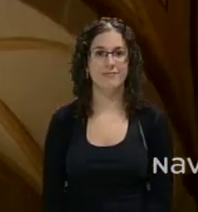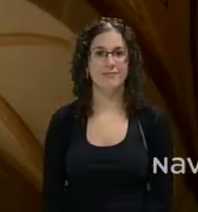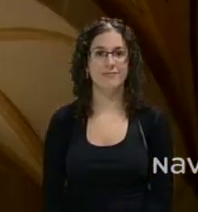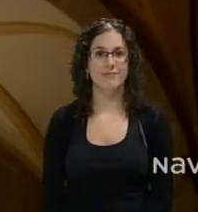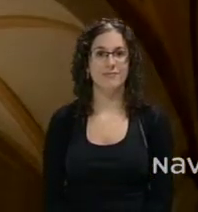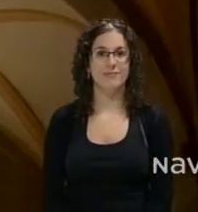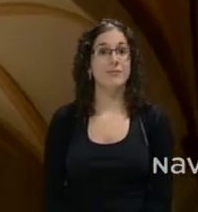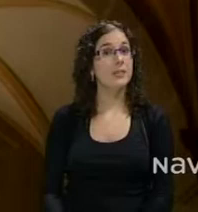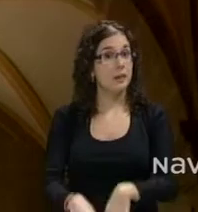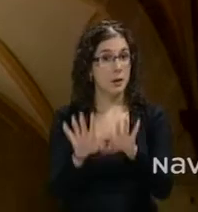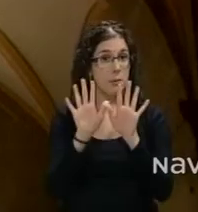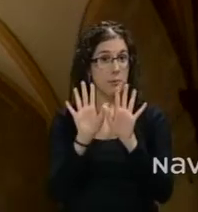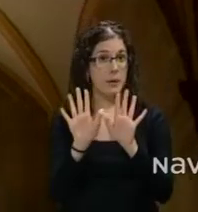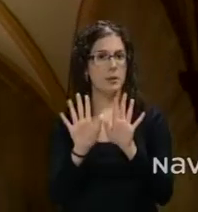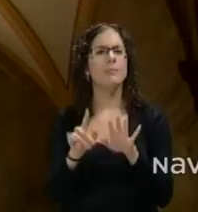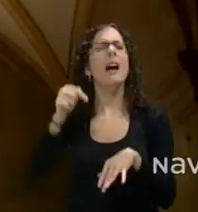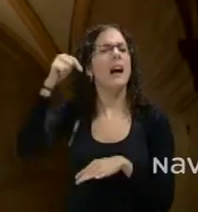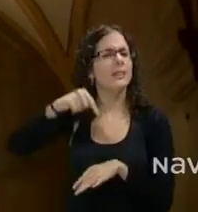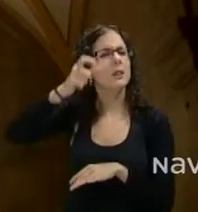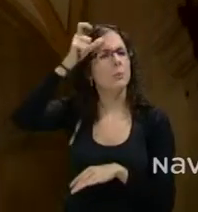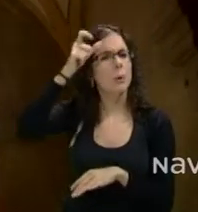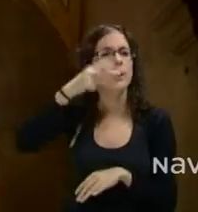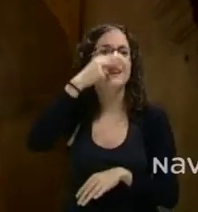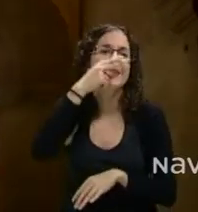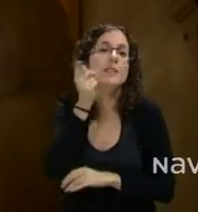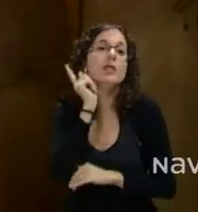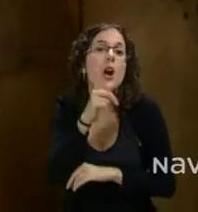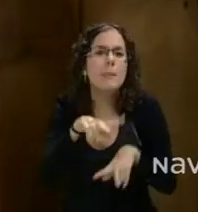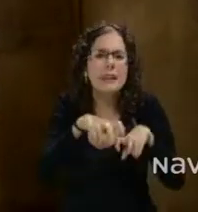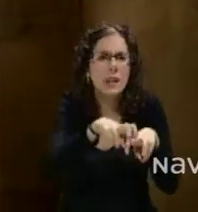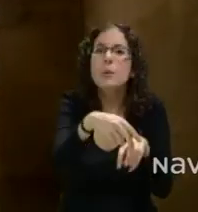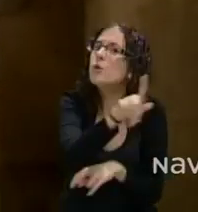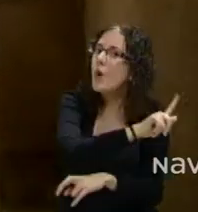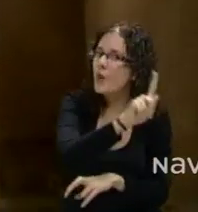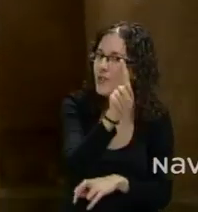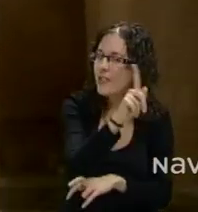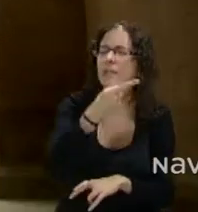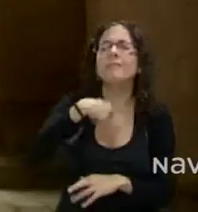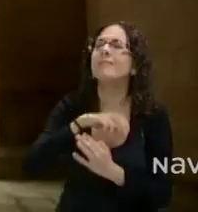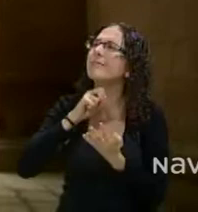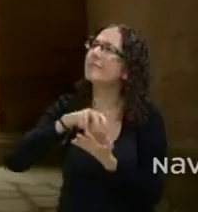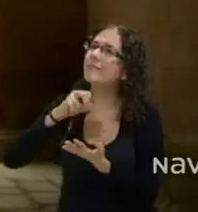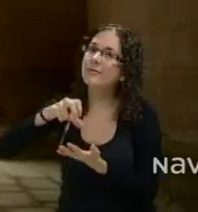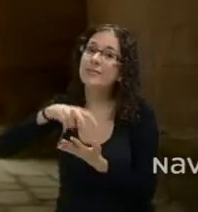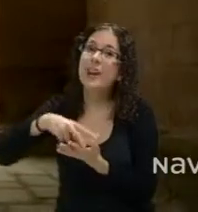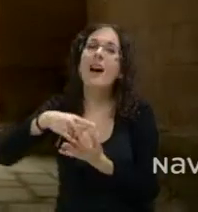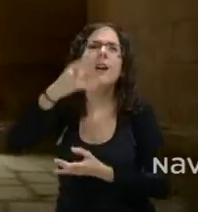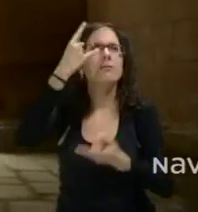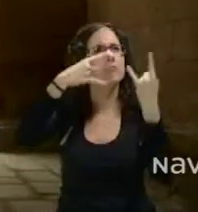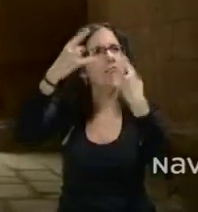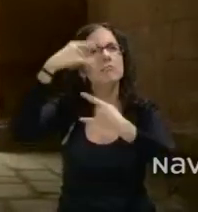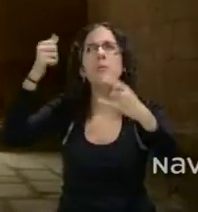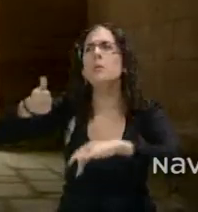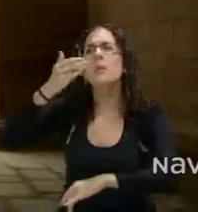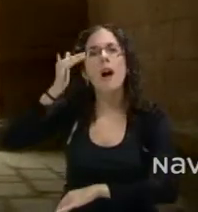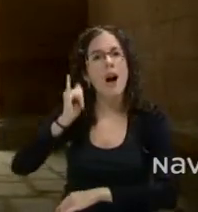Pero no solo el yacimiento atrae nuestra atención. Un paseo por Mendigorría nos descubre otros atractivos, construcciones y una rica variedad